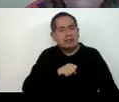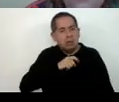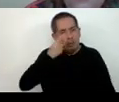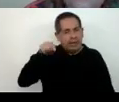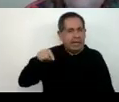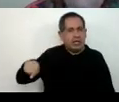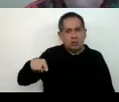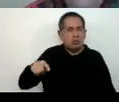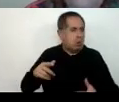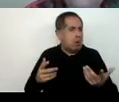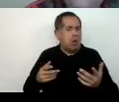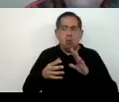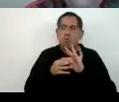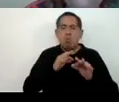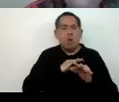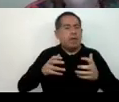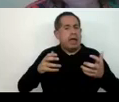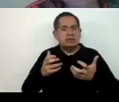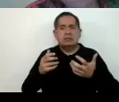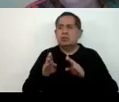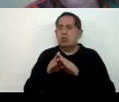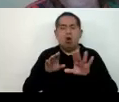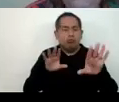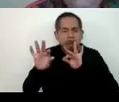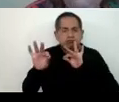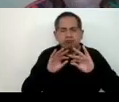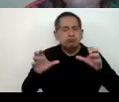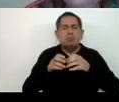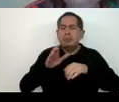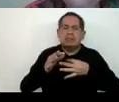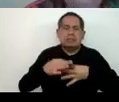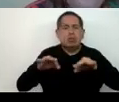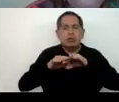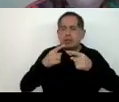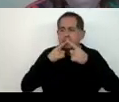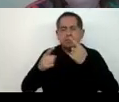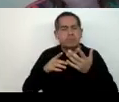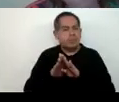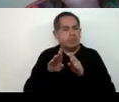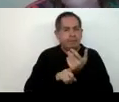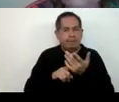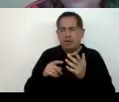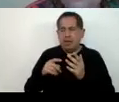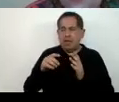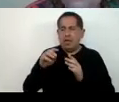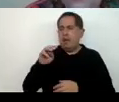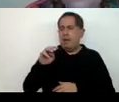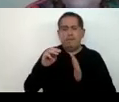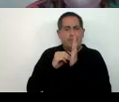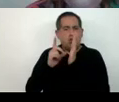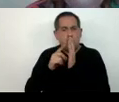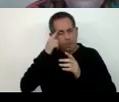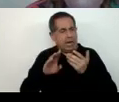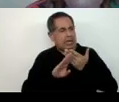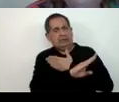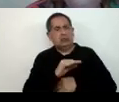reproductiva, que se pueda realizar una selección adecuada, prescripción y aplicación de los métodos anticonceptivos, así